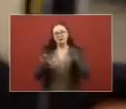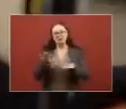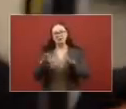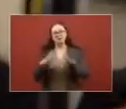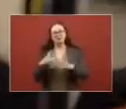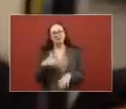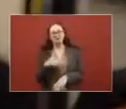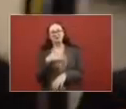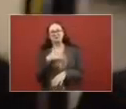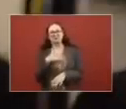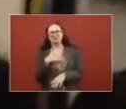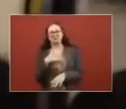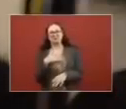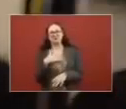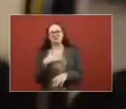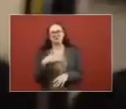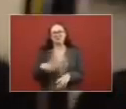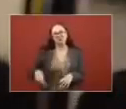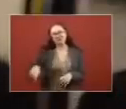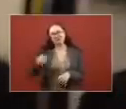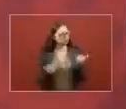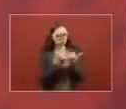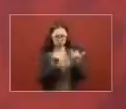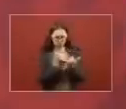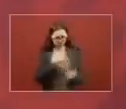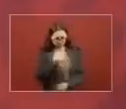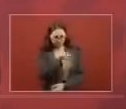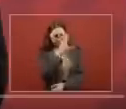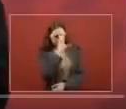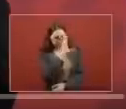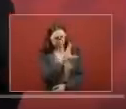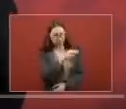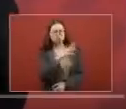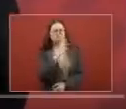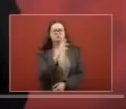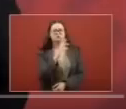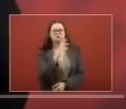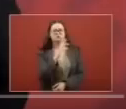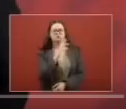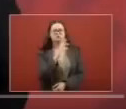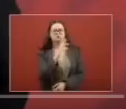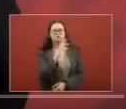haya una situación de escarnio innecesario? Existe un...